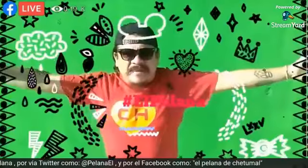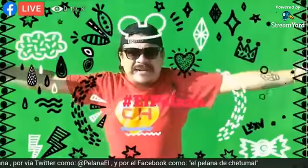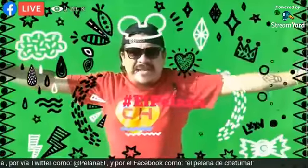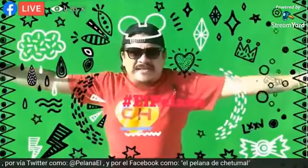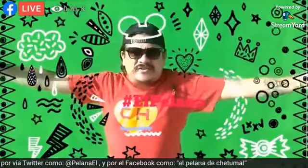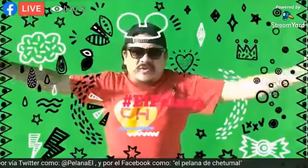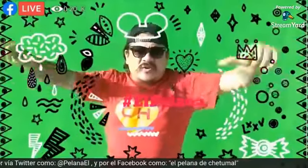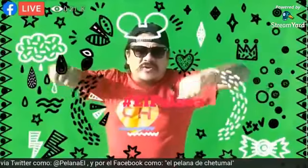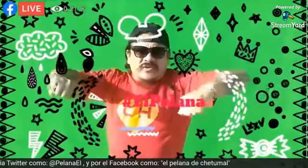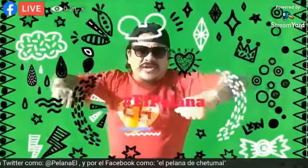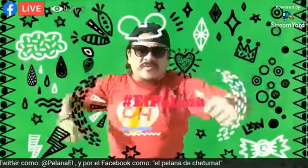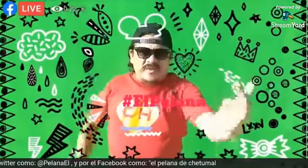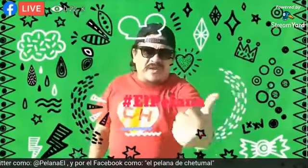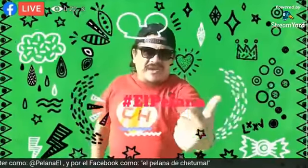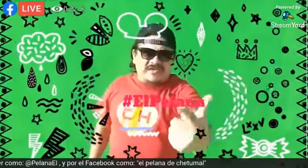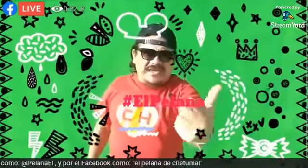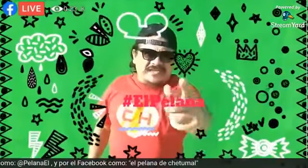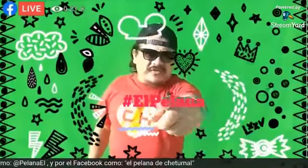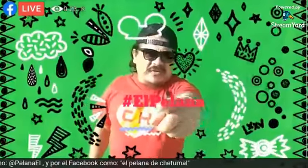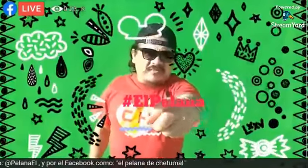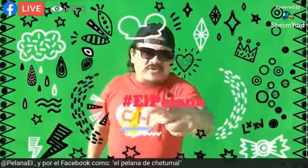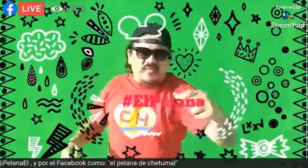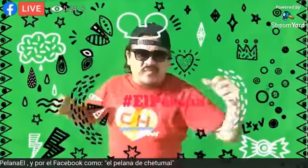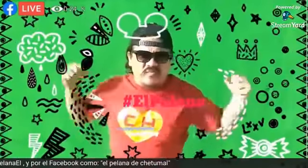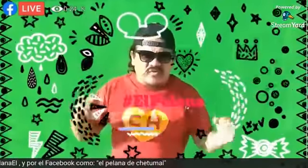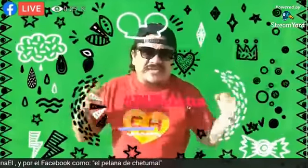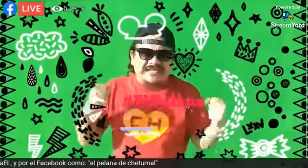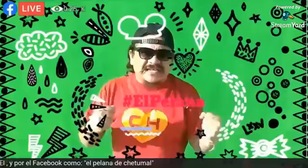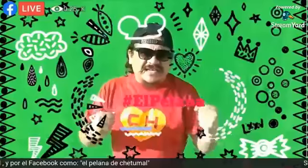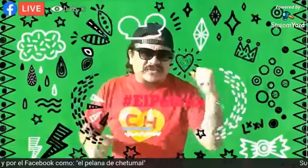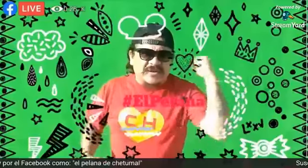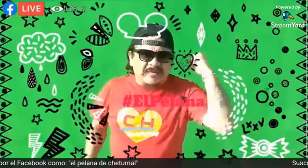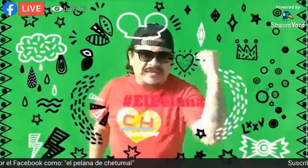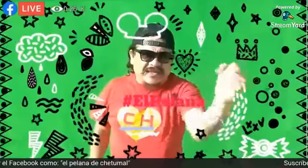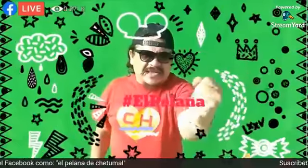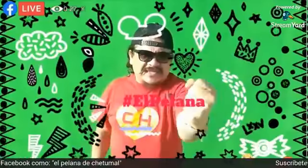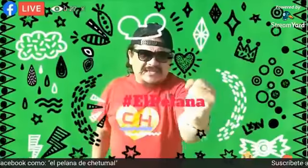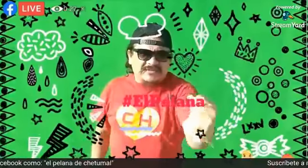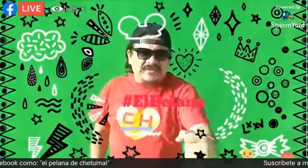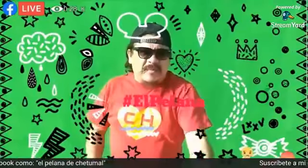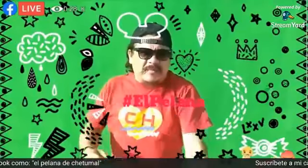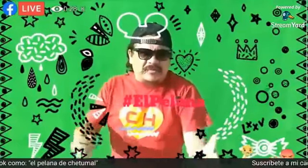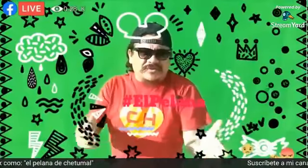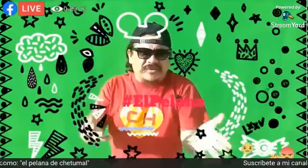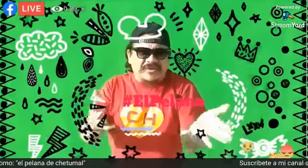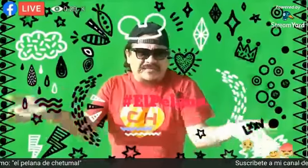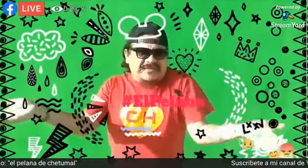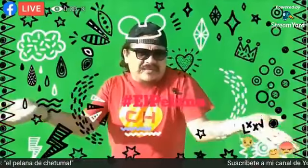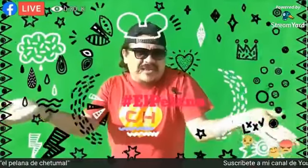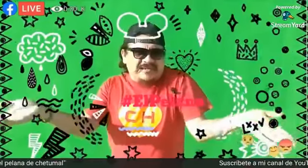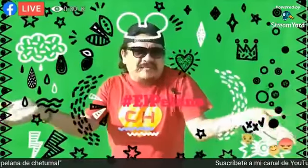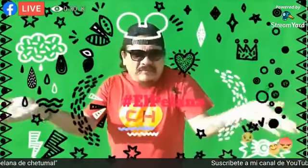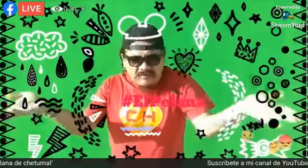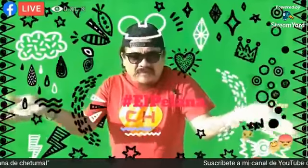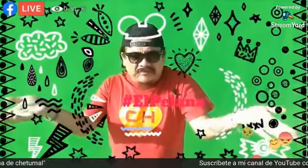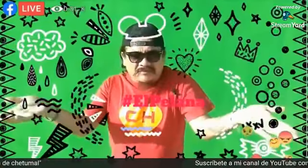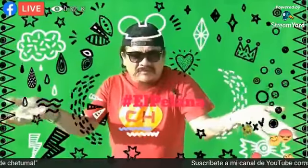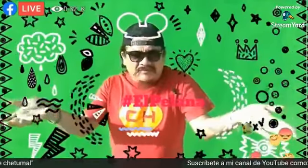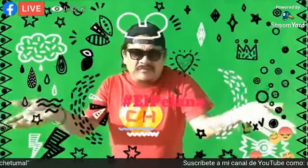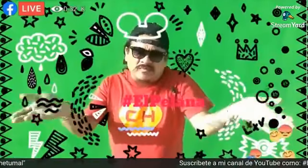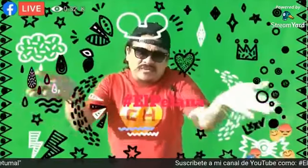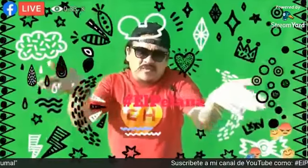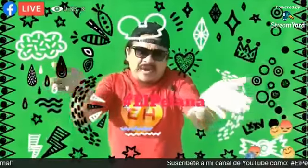Pelanas y pelanas, yo soy Ronnie Rosado, bienvenidos a esta nueva emisión. Muchas gracias a toda la banda que ha escrito y me ha preguntado qué es esta mierda.